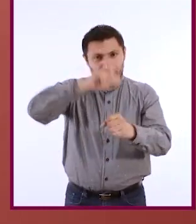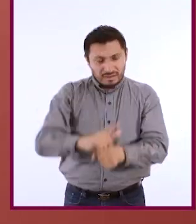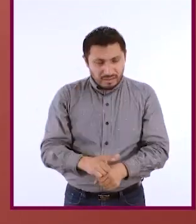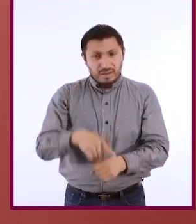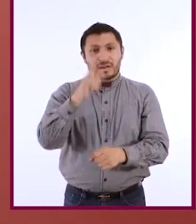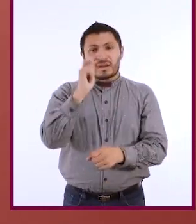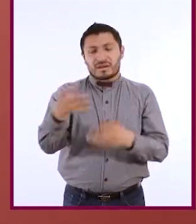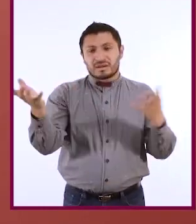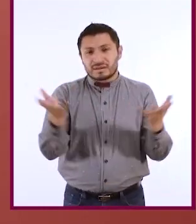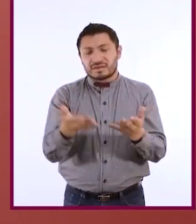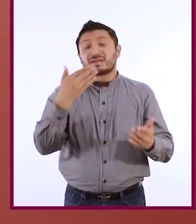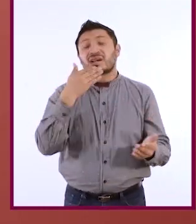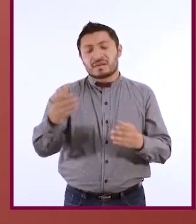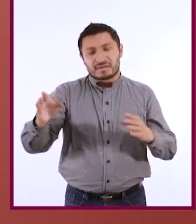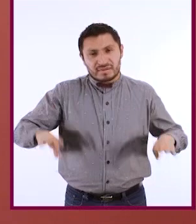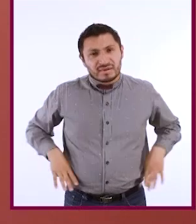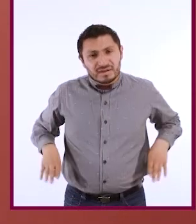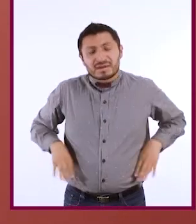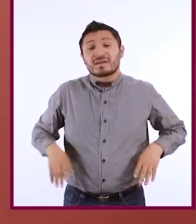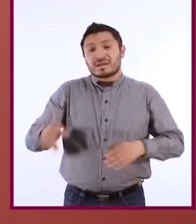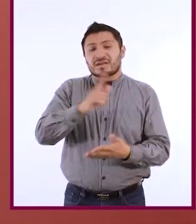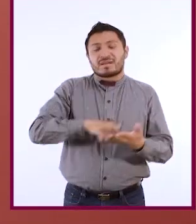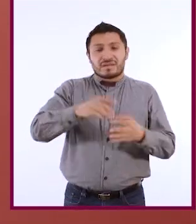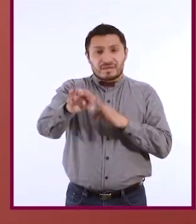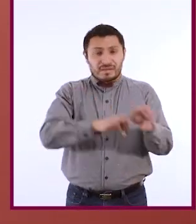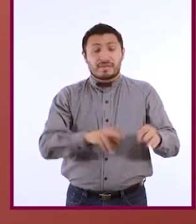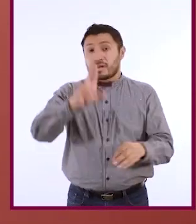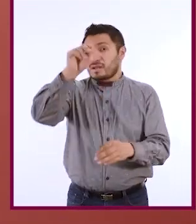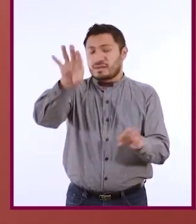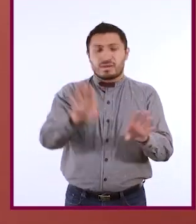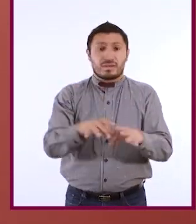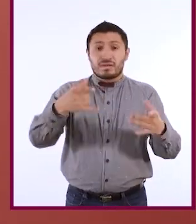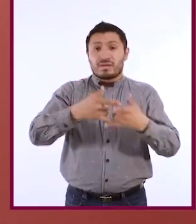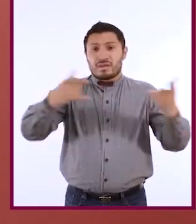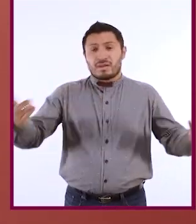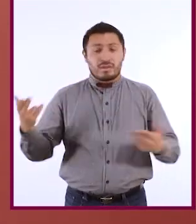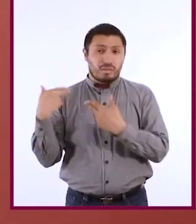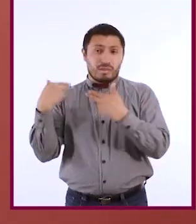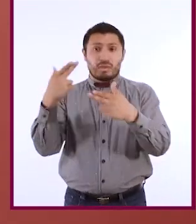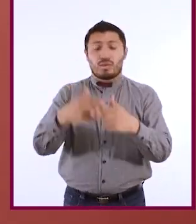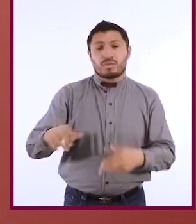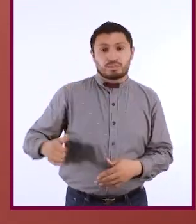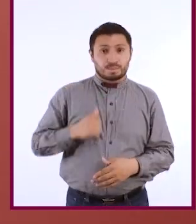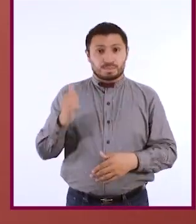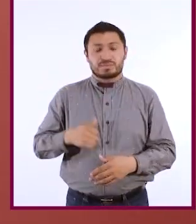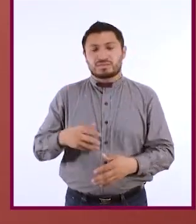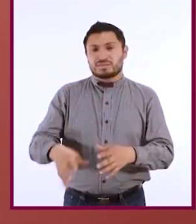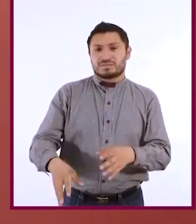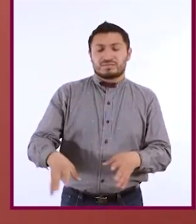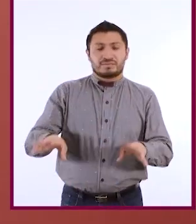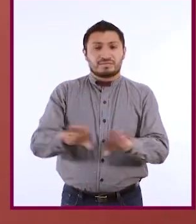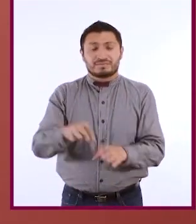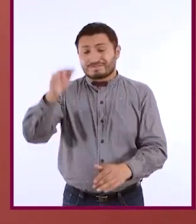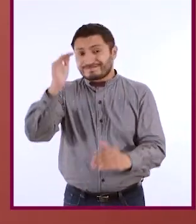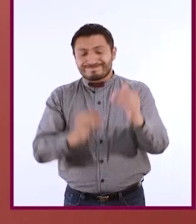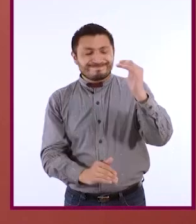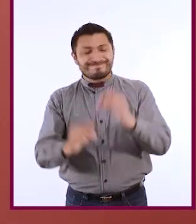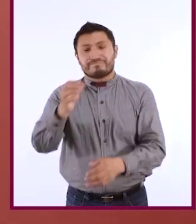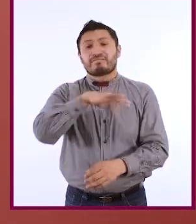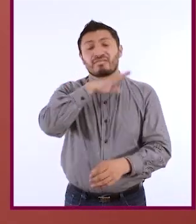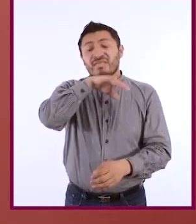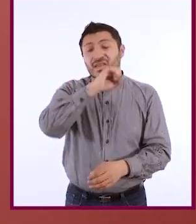fue elaborado bajo buenas condiciones de trabajo, no lleva consigo historias de abusos, explotación, desigualdad o